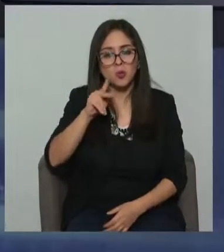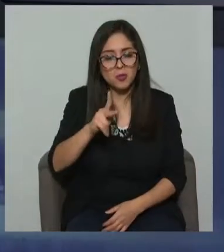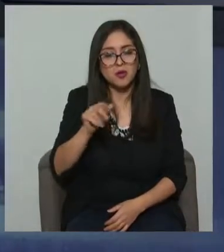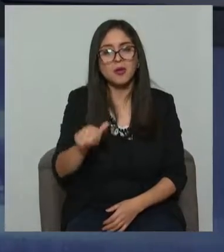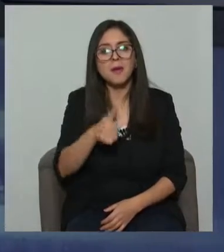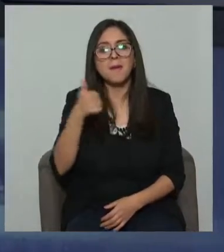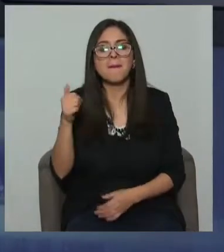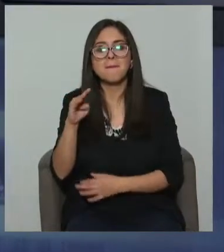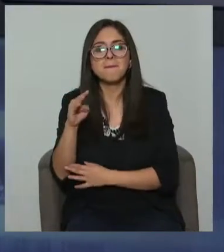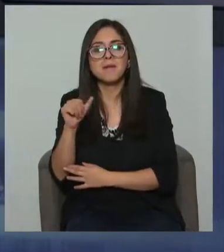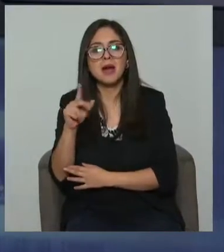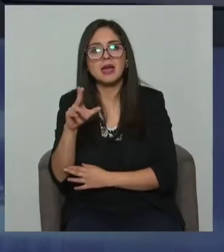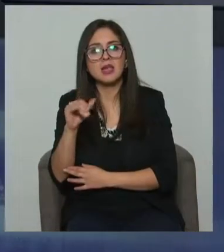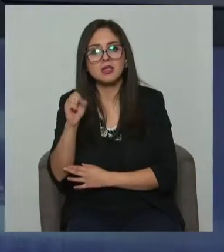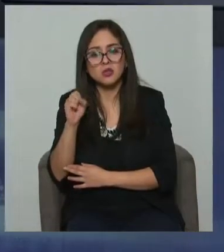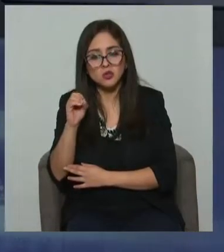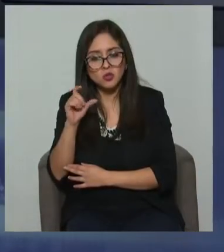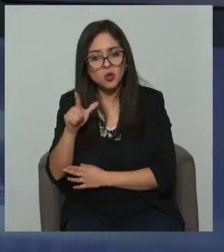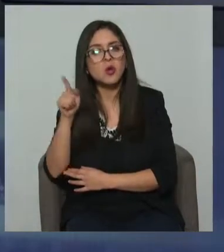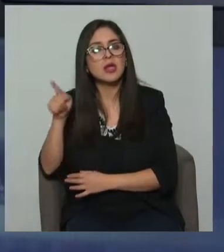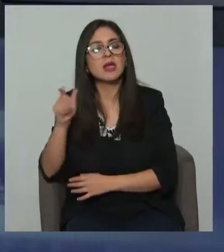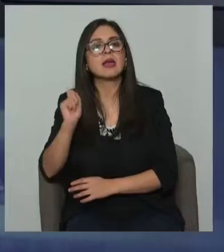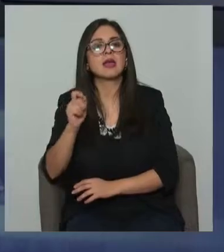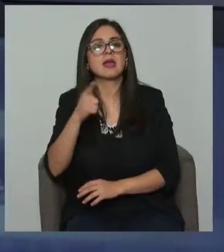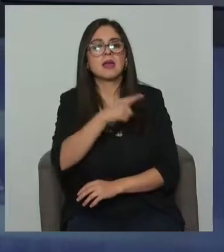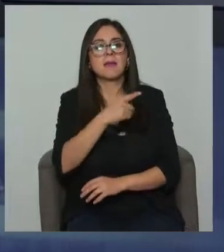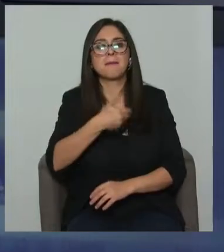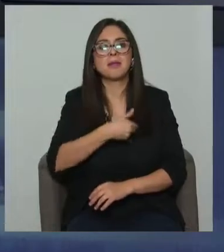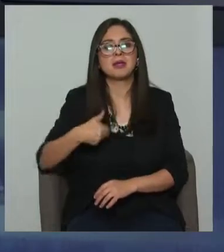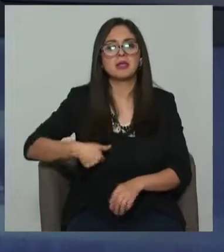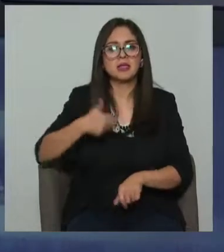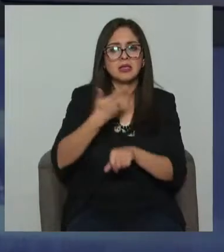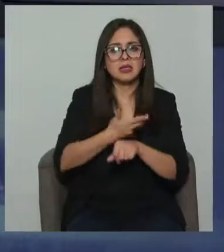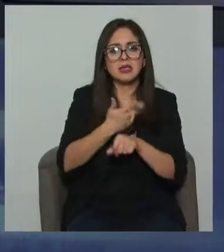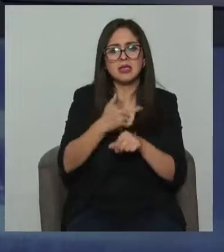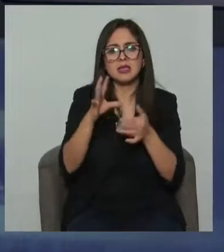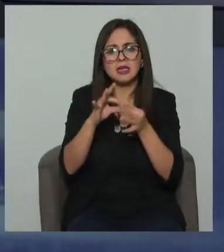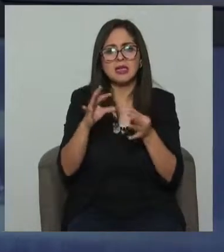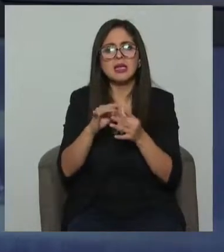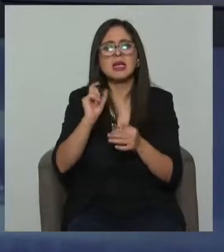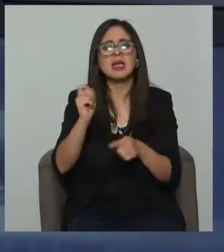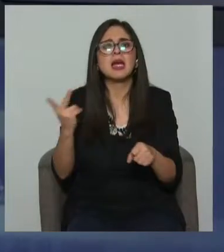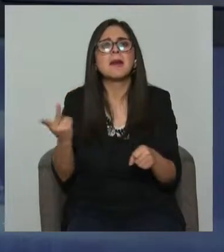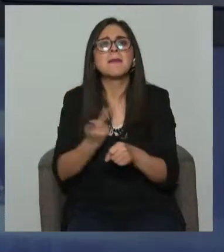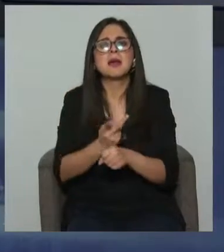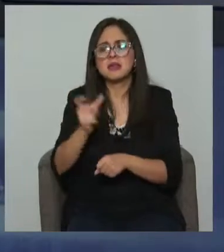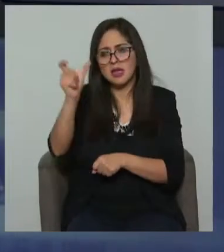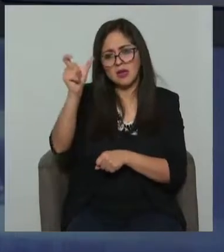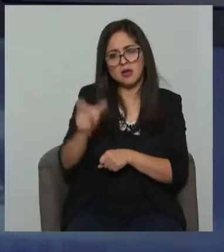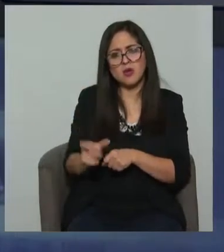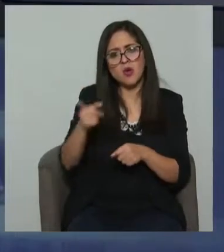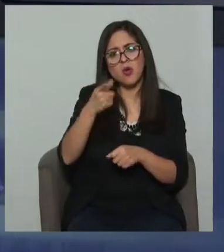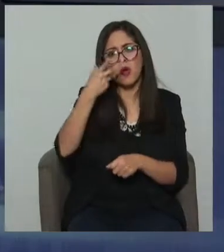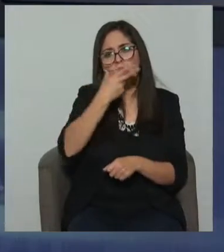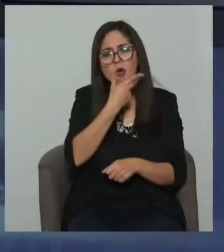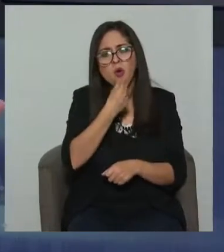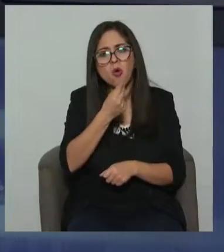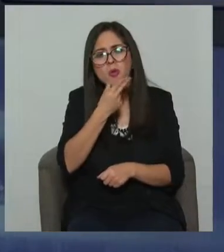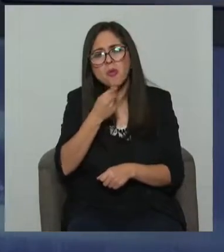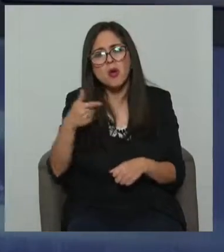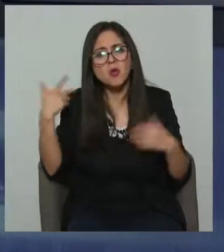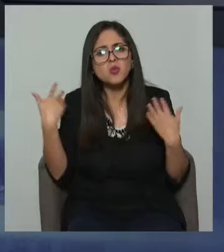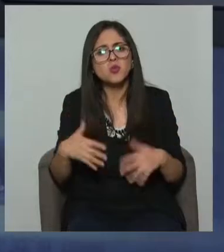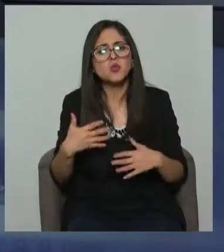Gacé interpretará a Trump y nos regalará estos momentos íntimos. ¿Qué ocurre con este personaje, con este hombre